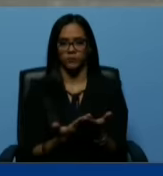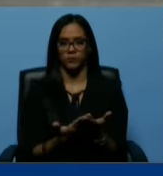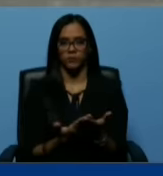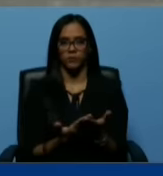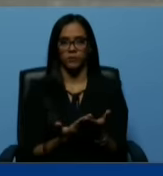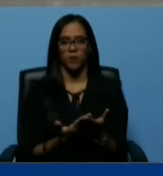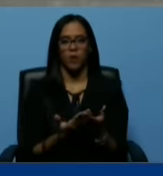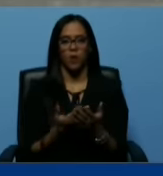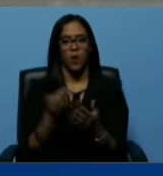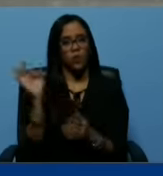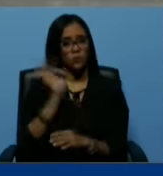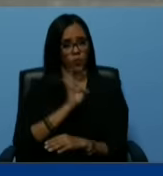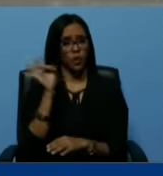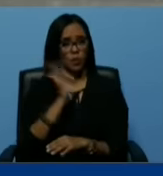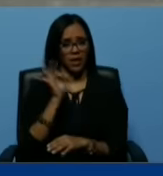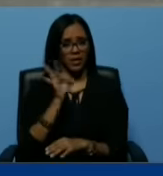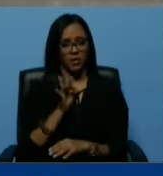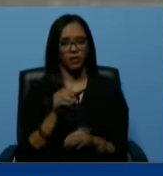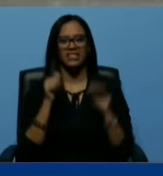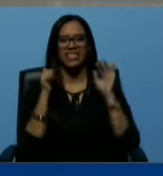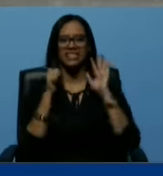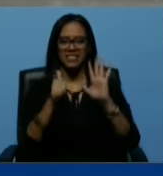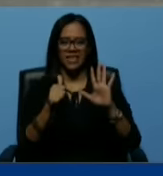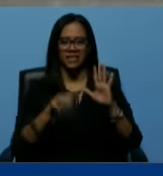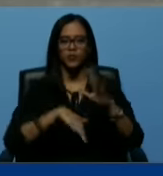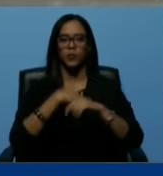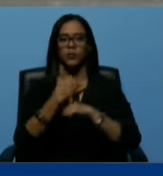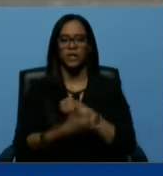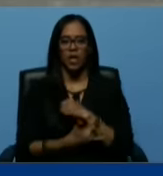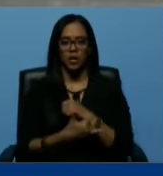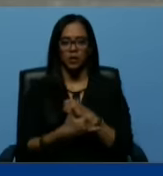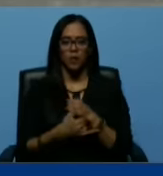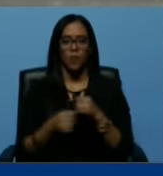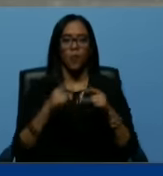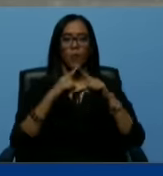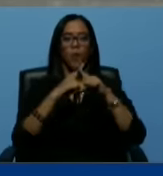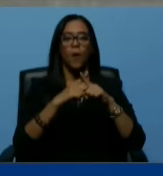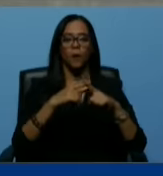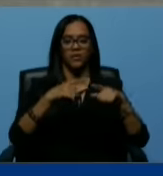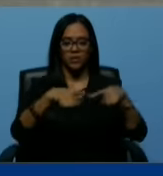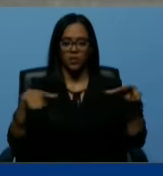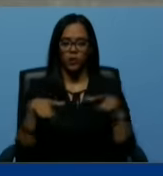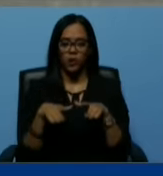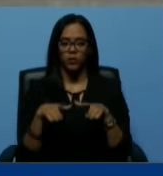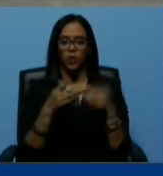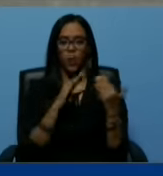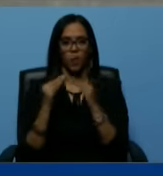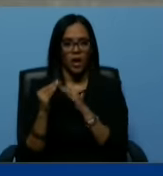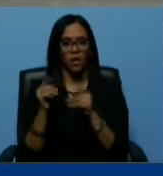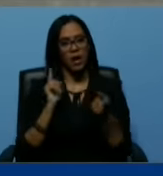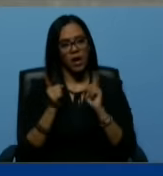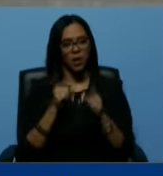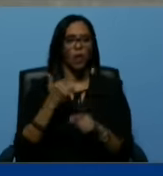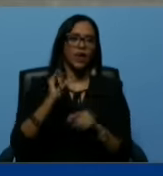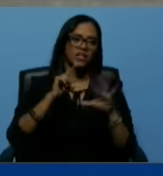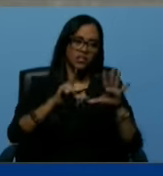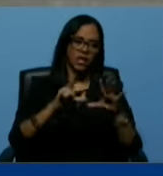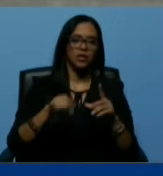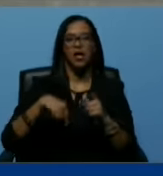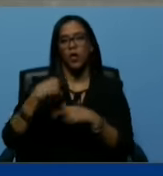Un promedio de 6 proyectos por circuito comunal. En algunos hay 7, en algunos 5.